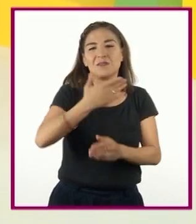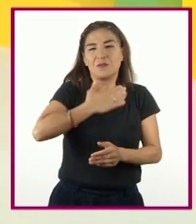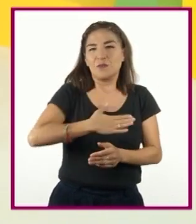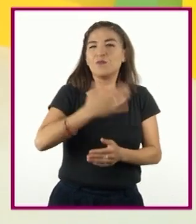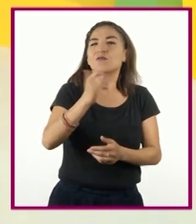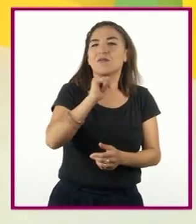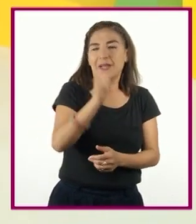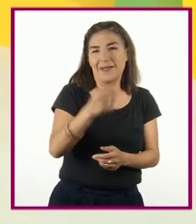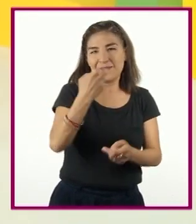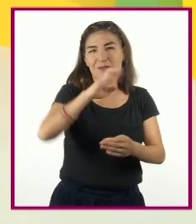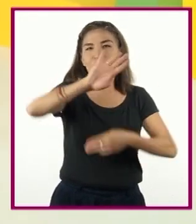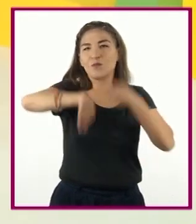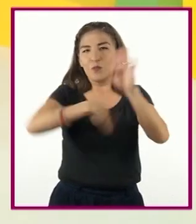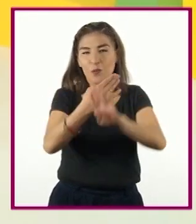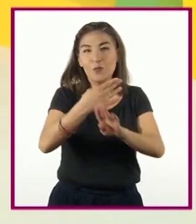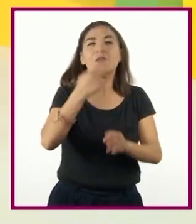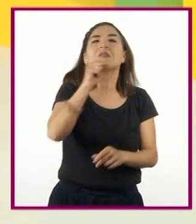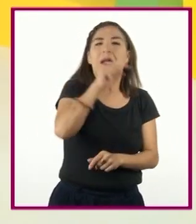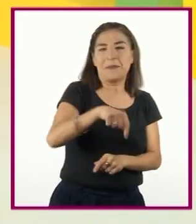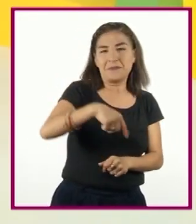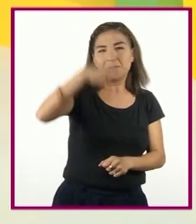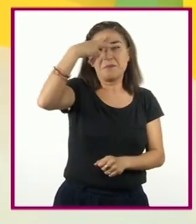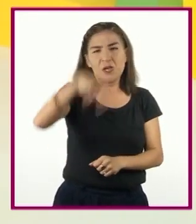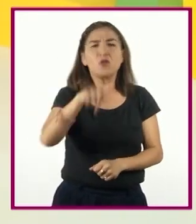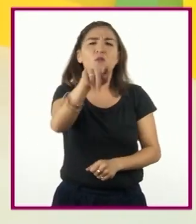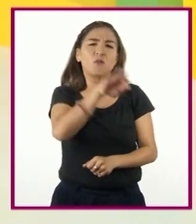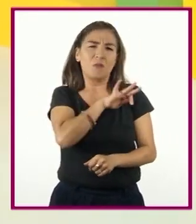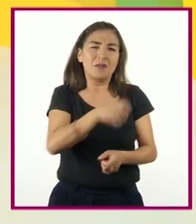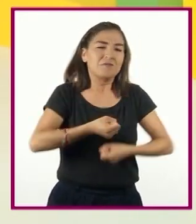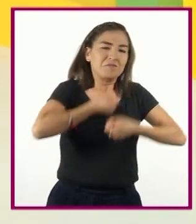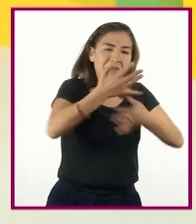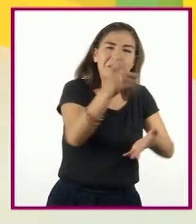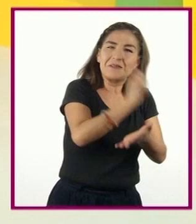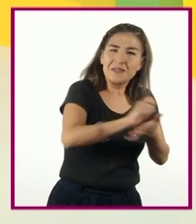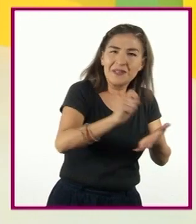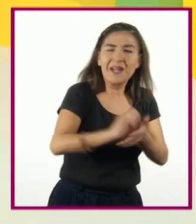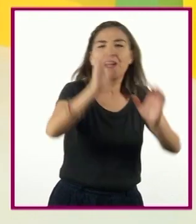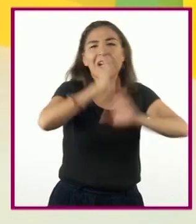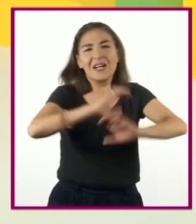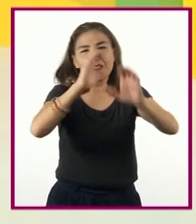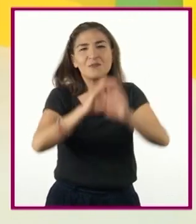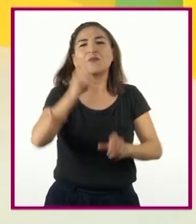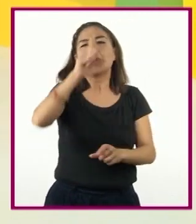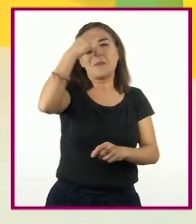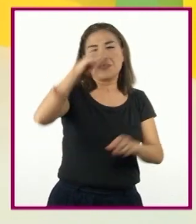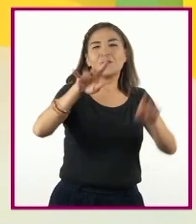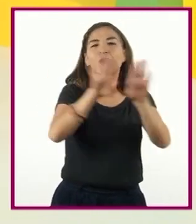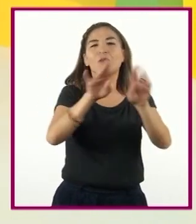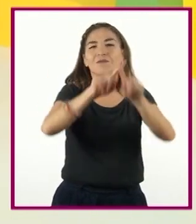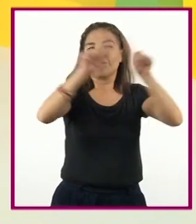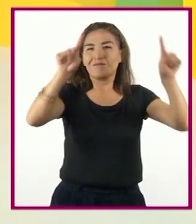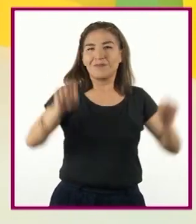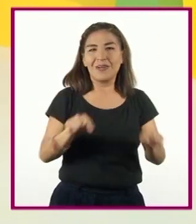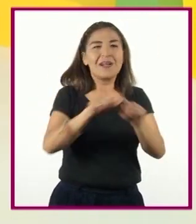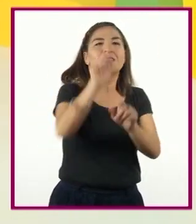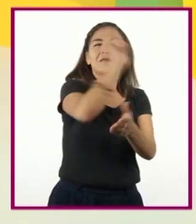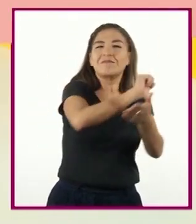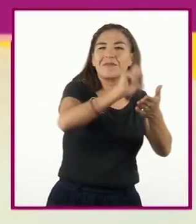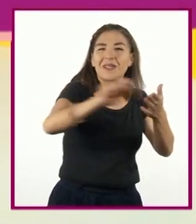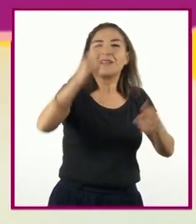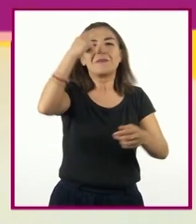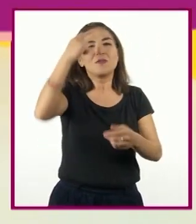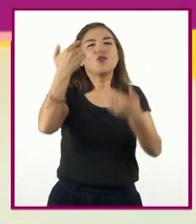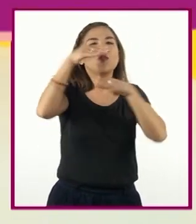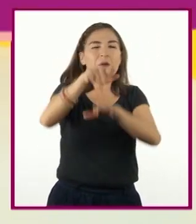en el mundo y en México. Pueden escribir un poema, hacer una canción o un cartel sobre sus sueños en relación con